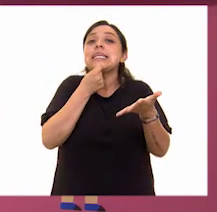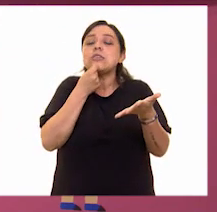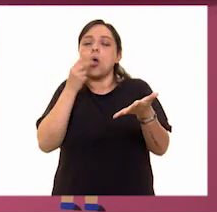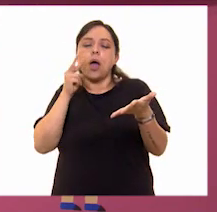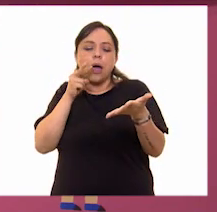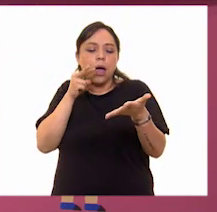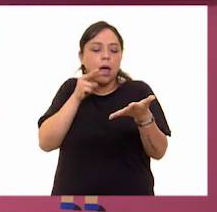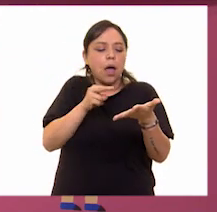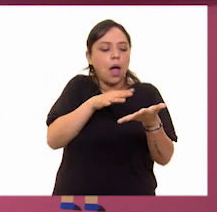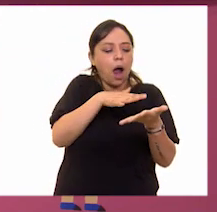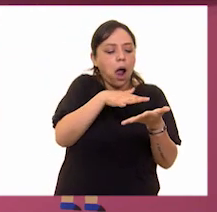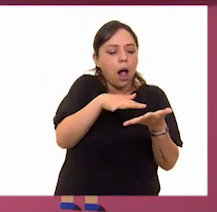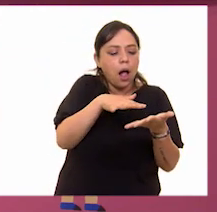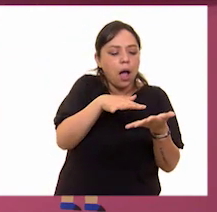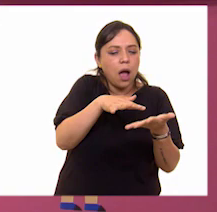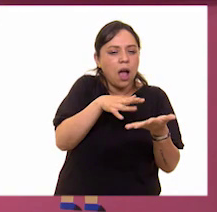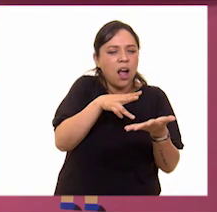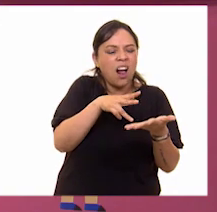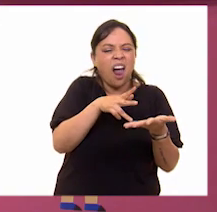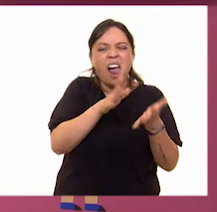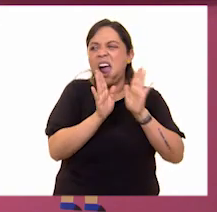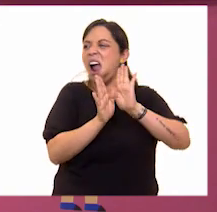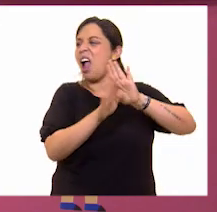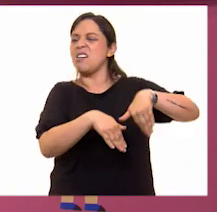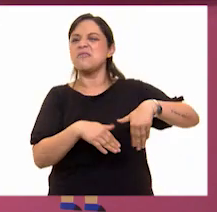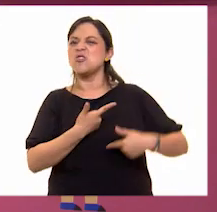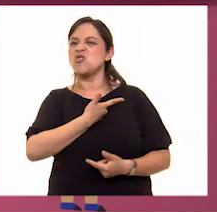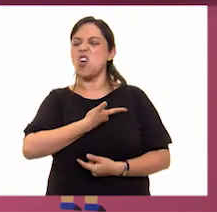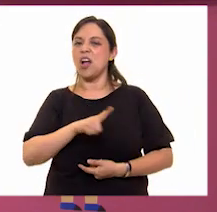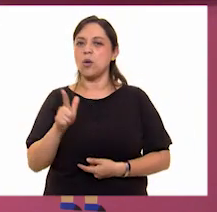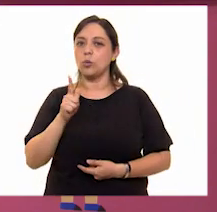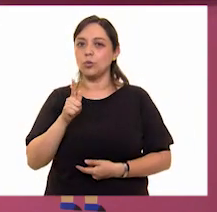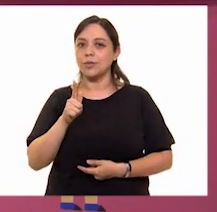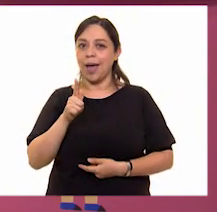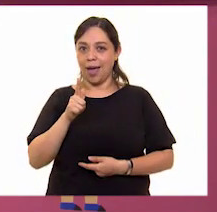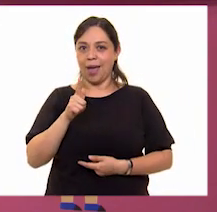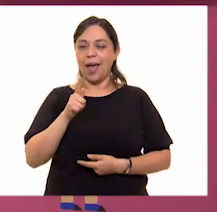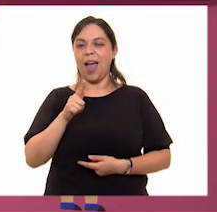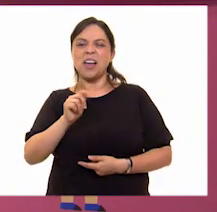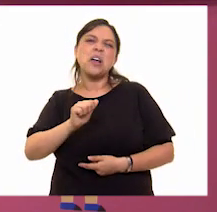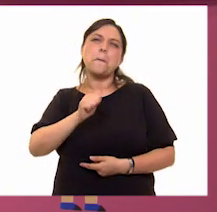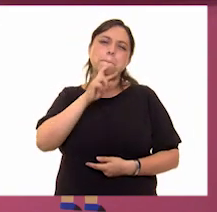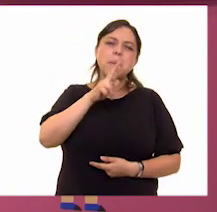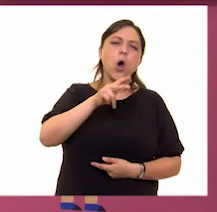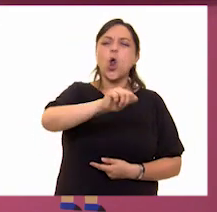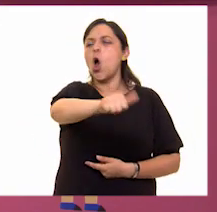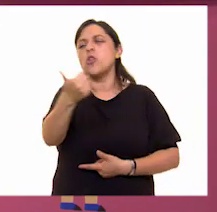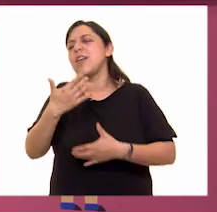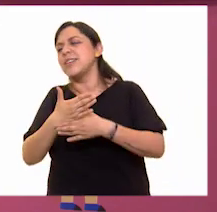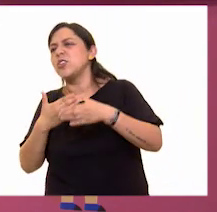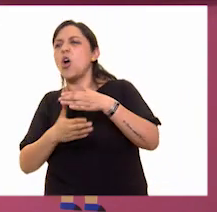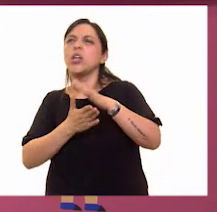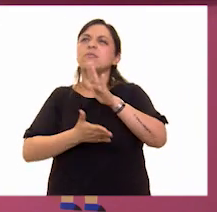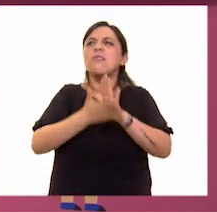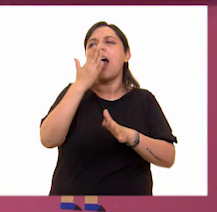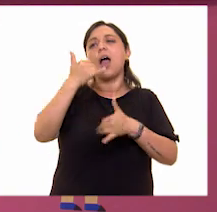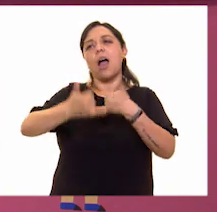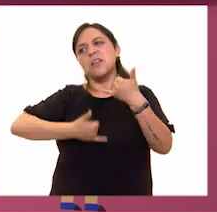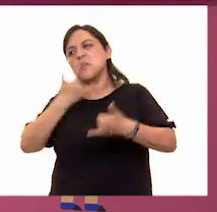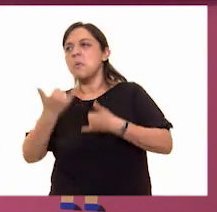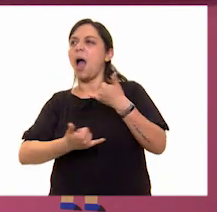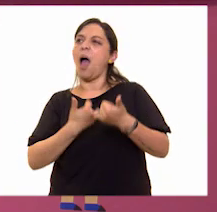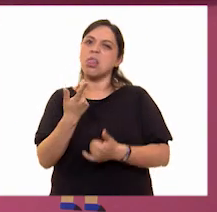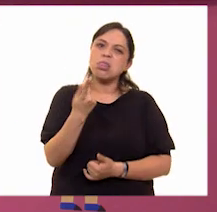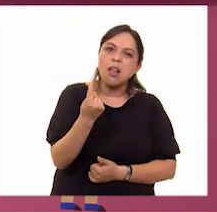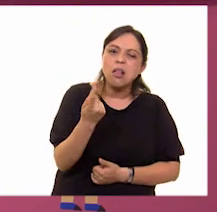o a un niño, lo pierde, porque entonces la niña o el niño va a preferir hacer otras cosas, no sé, como irse a jugar, ver la